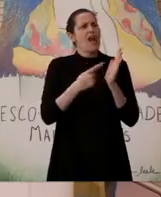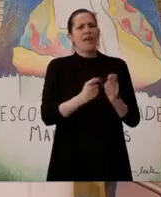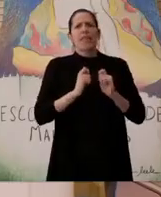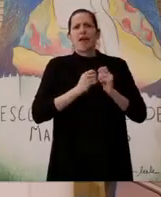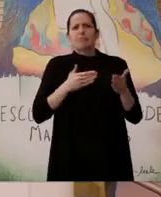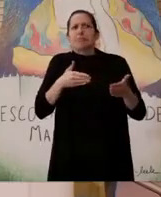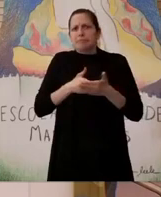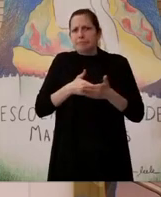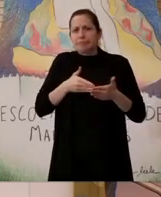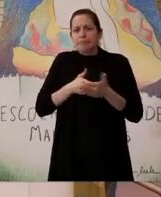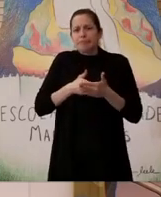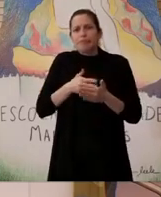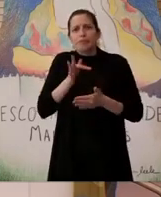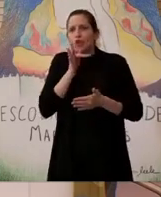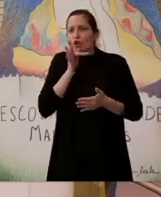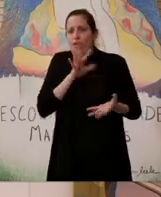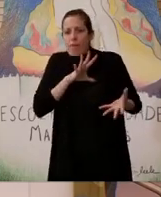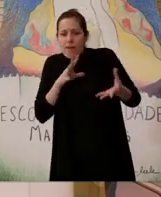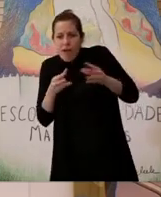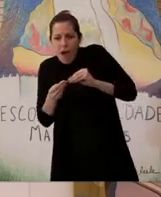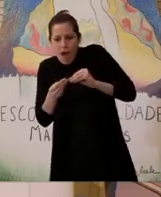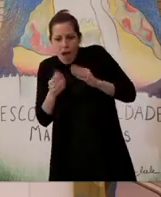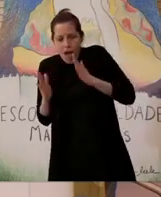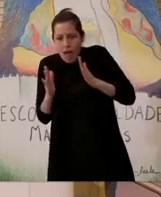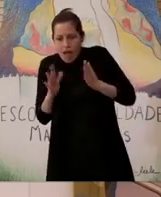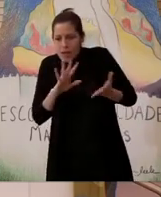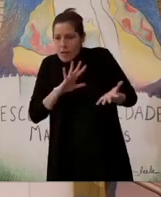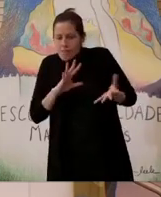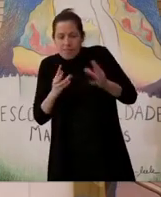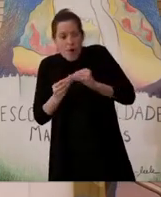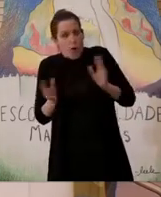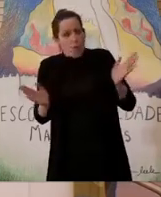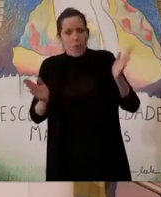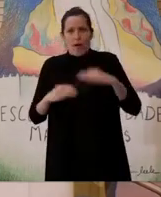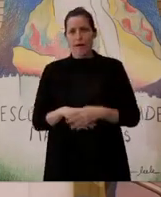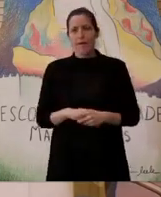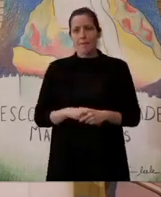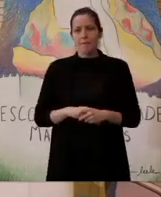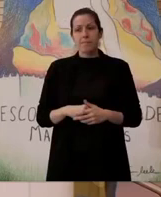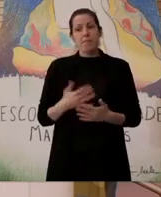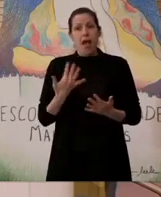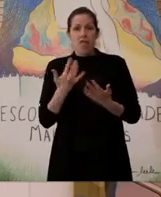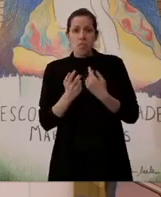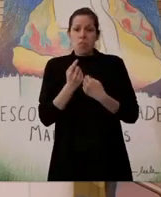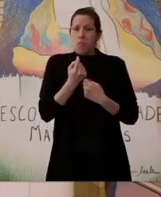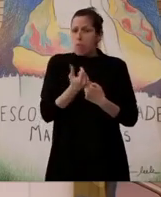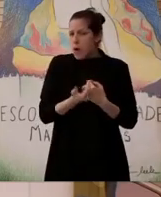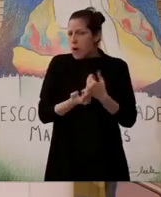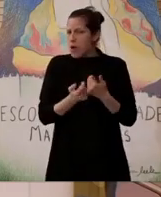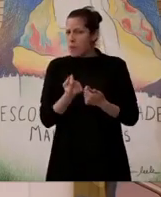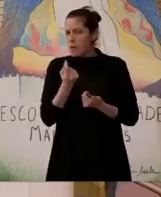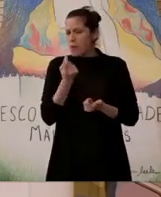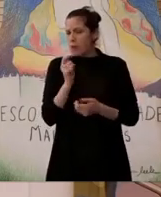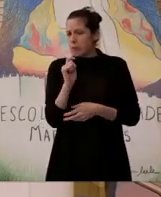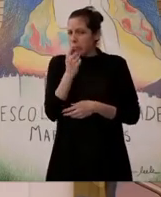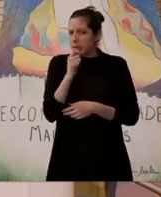no estaba adaptada a lo que nosotros queríamos hacer en aquel ayuntamiento pero fuimos haciendo cosas así después cambió